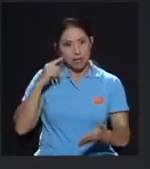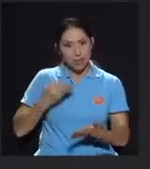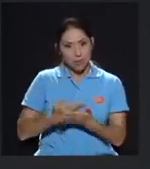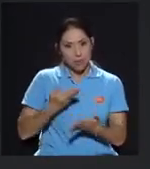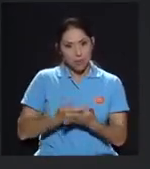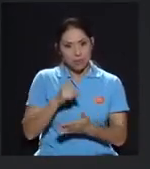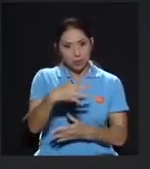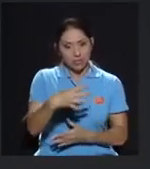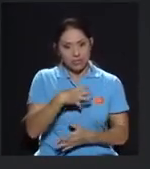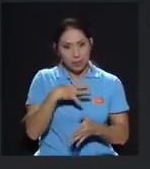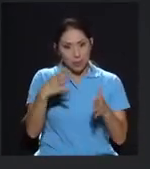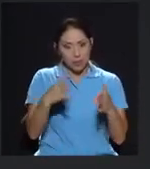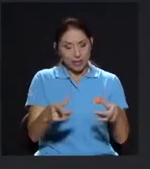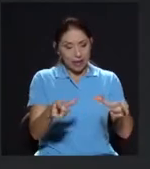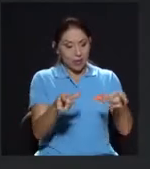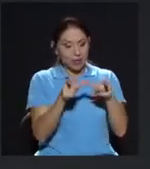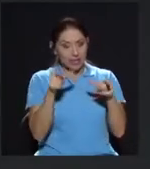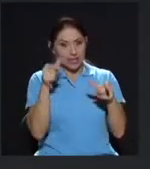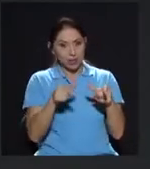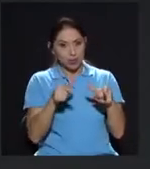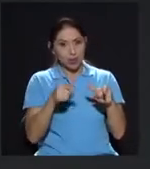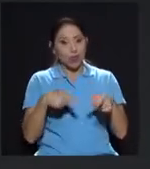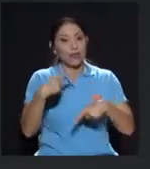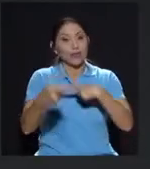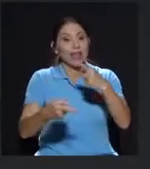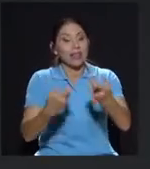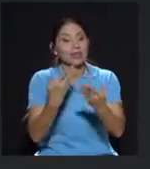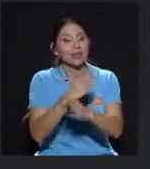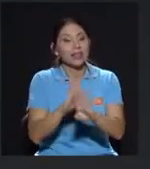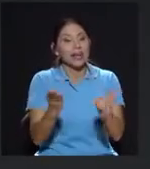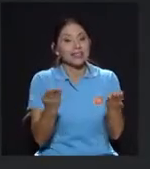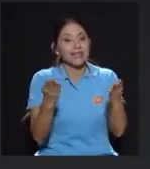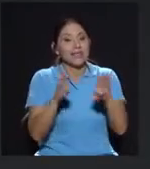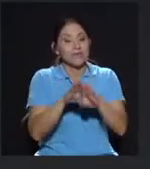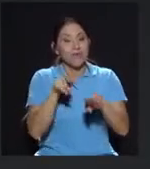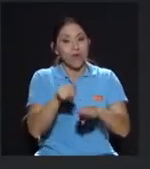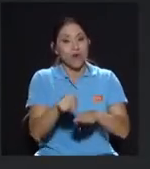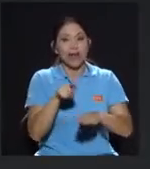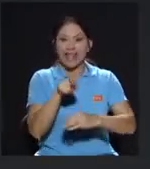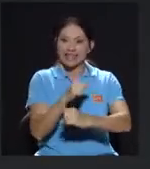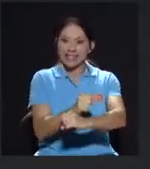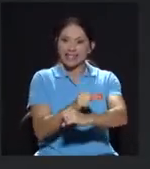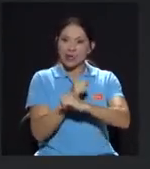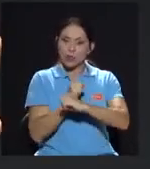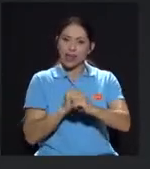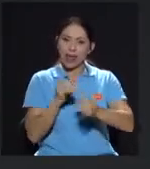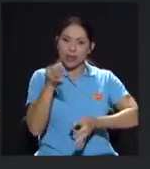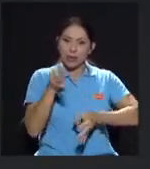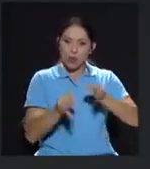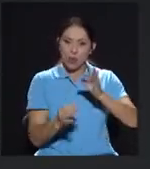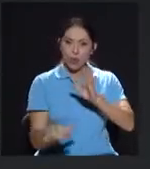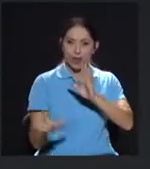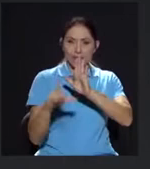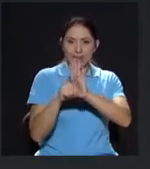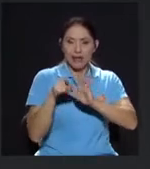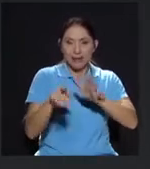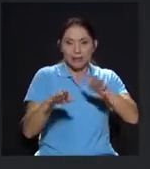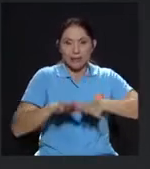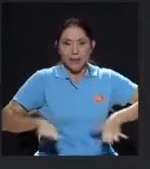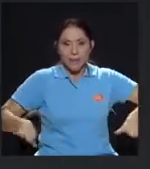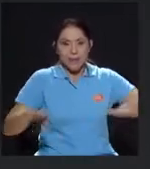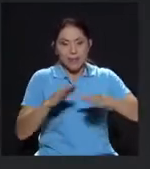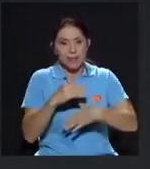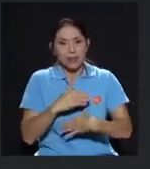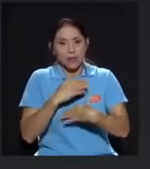título de valor una vez que la transacción cerró entonces esa seguridad jurídica y ese ambiente de confianza es lo que nos